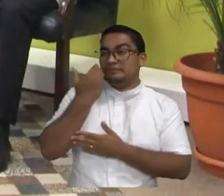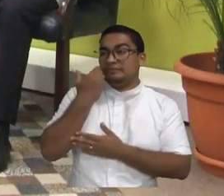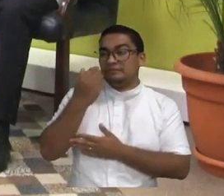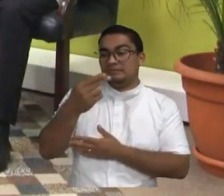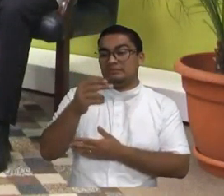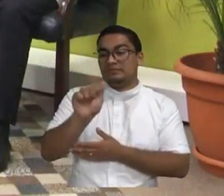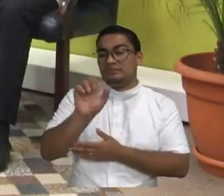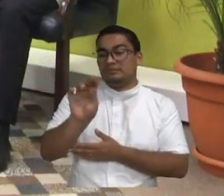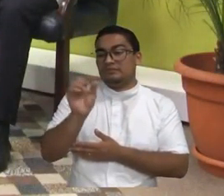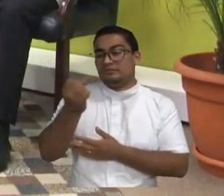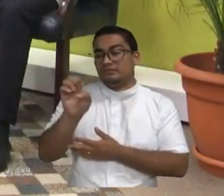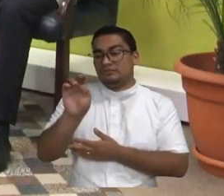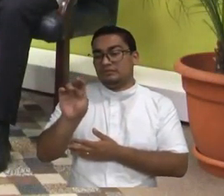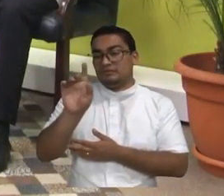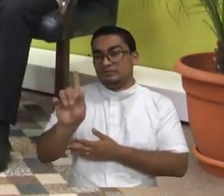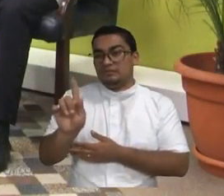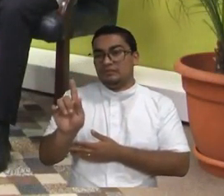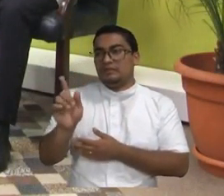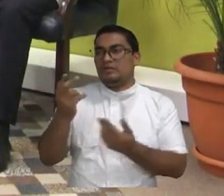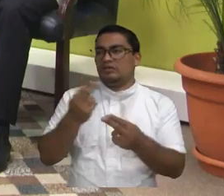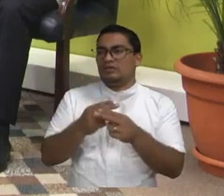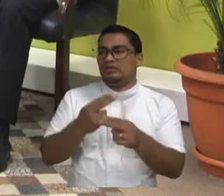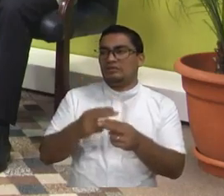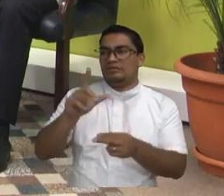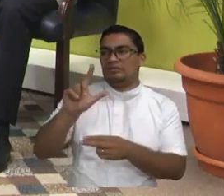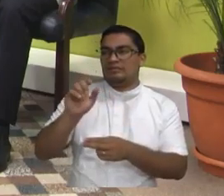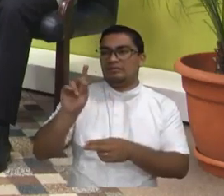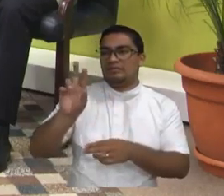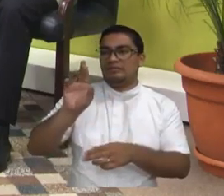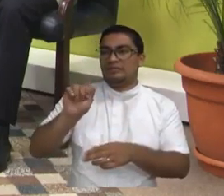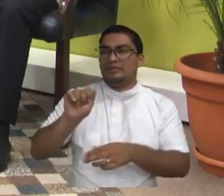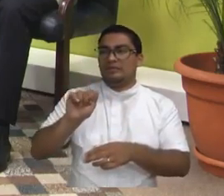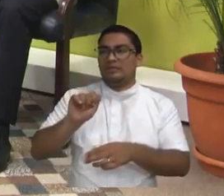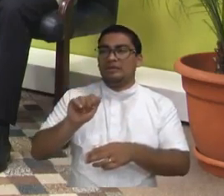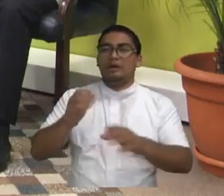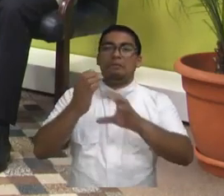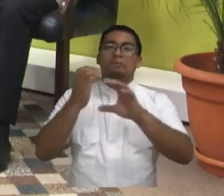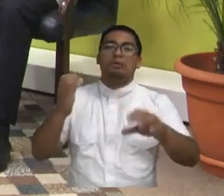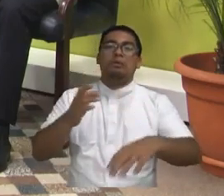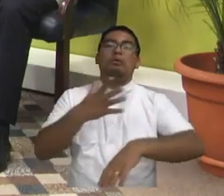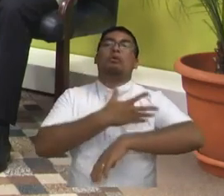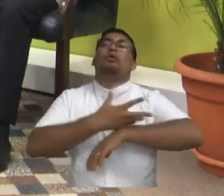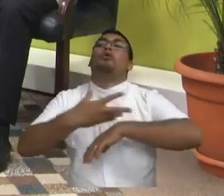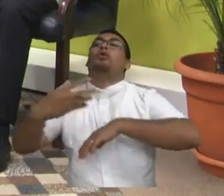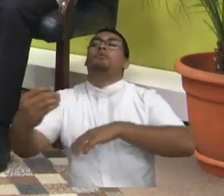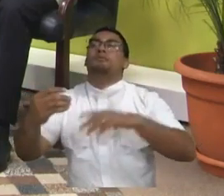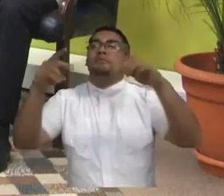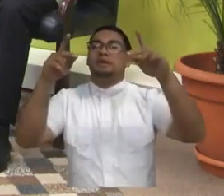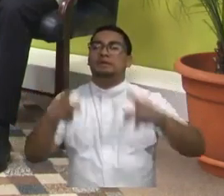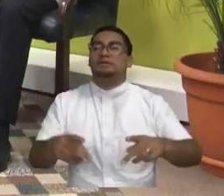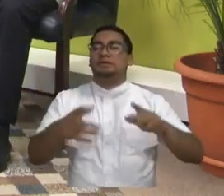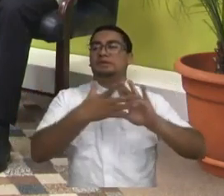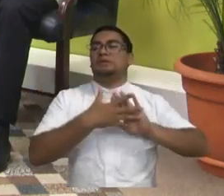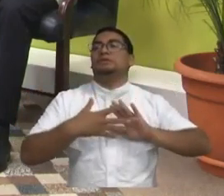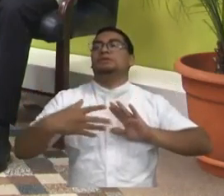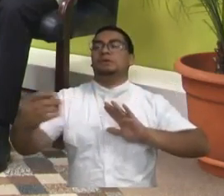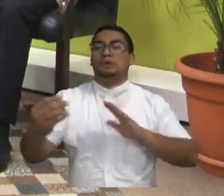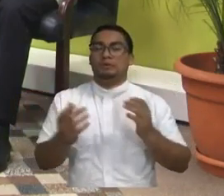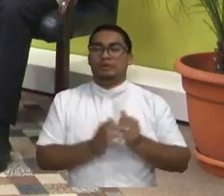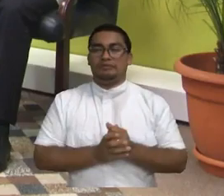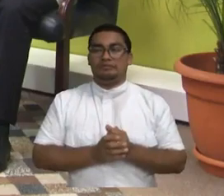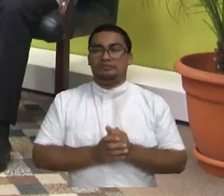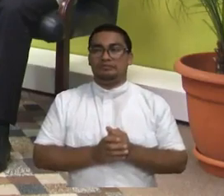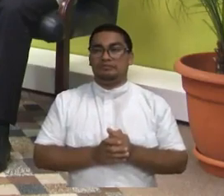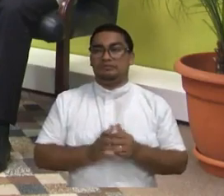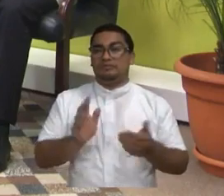Hansen o la lepra no se va a contagiar que si andamos en un bus, que si tocamos a una persona afuera,